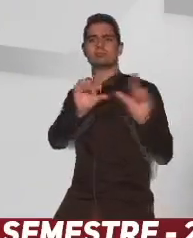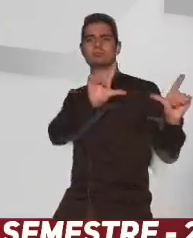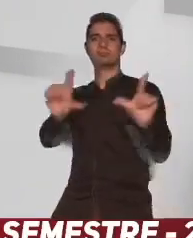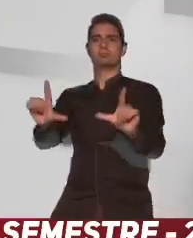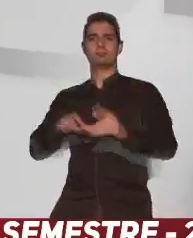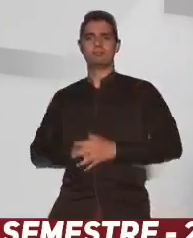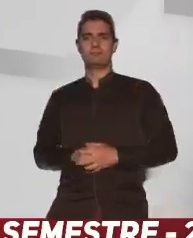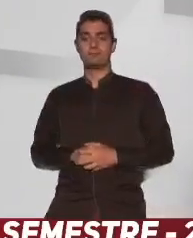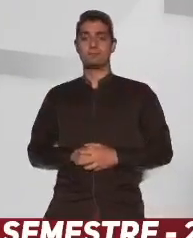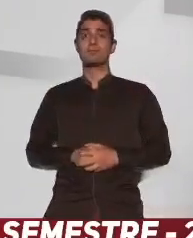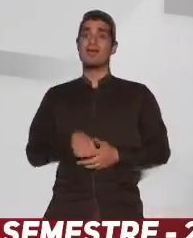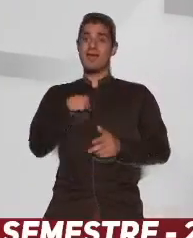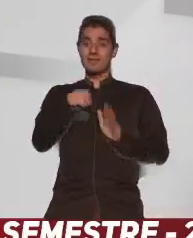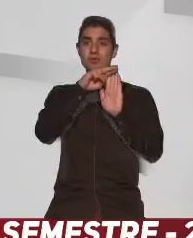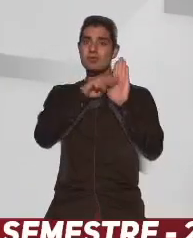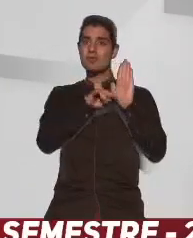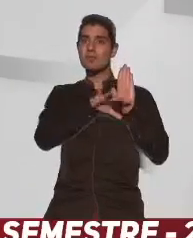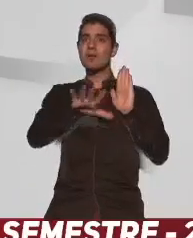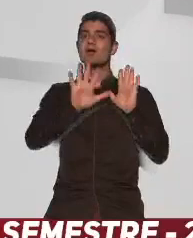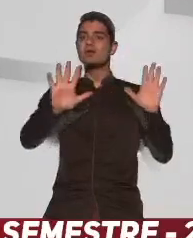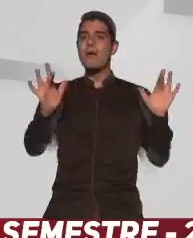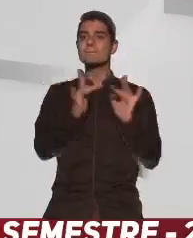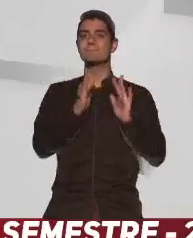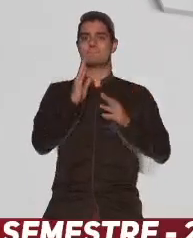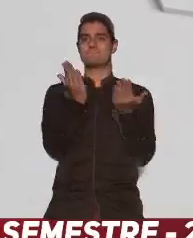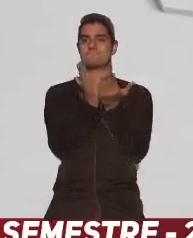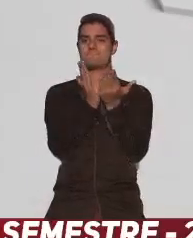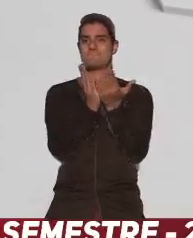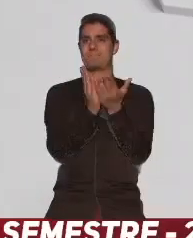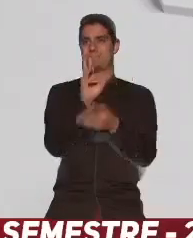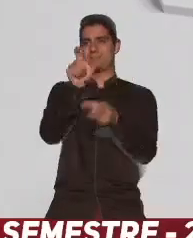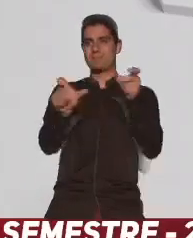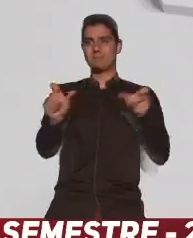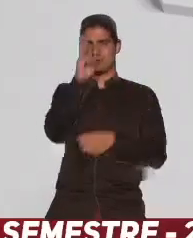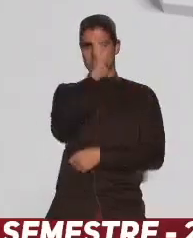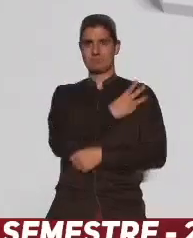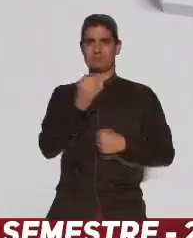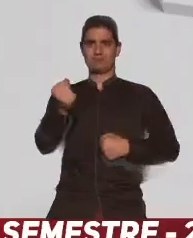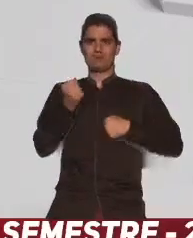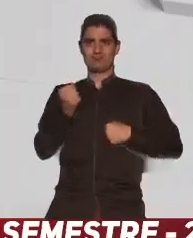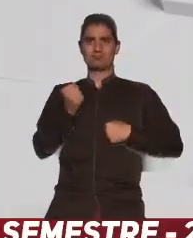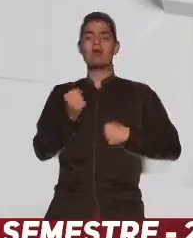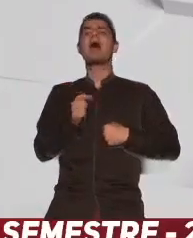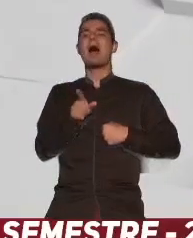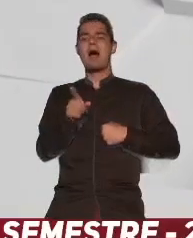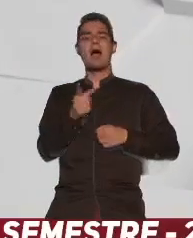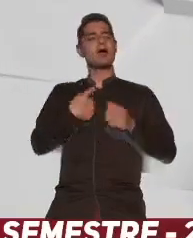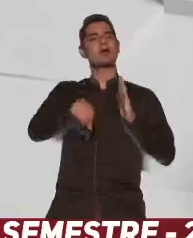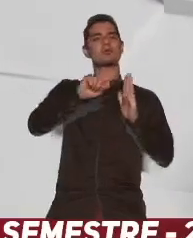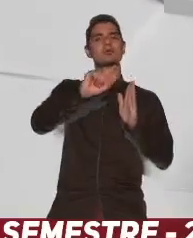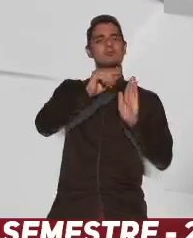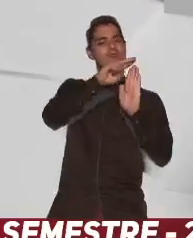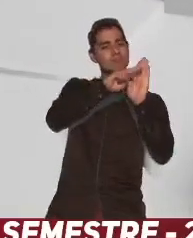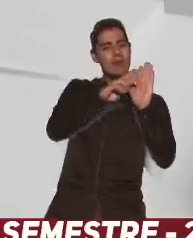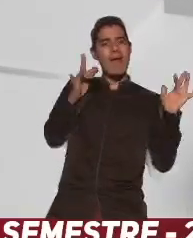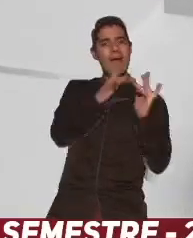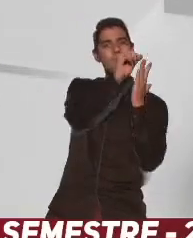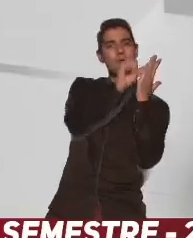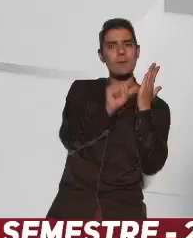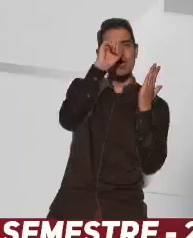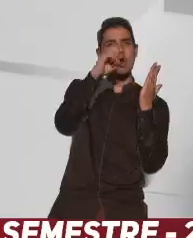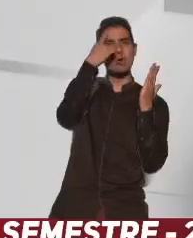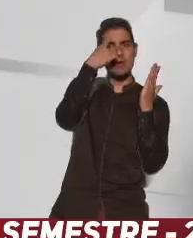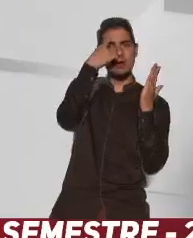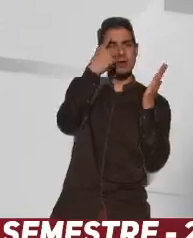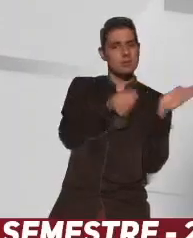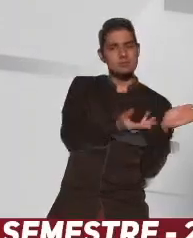educación para la Fuerza Pública, contribuyó al cumplimiento de los programas de gobierno, beneficiando a un total de 2.525